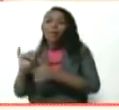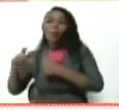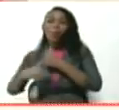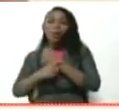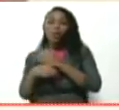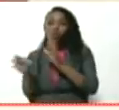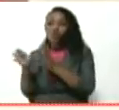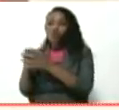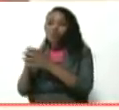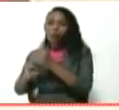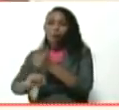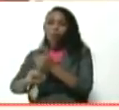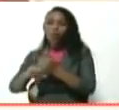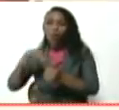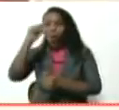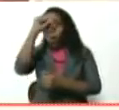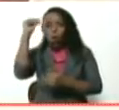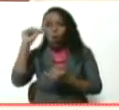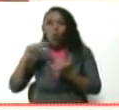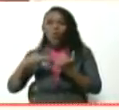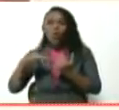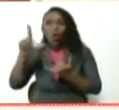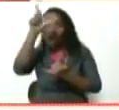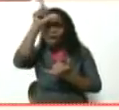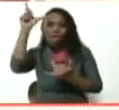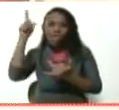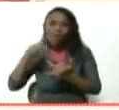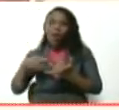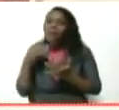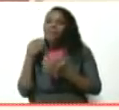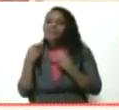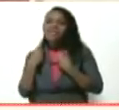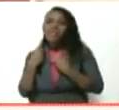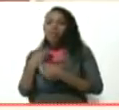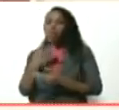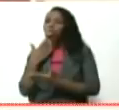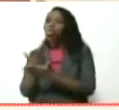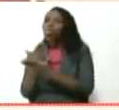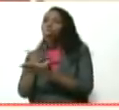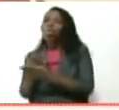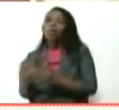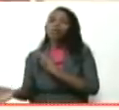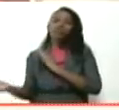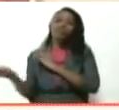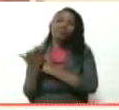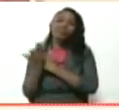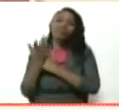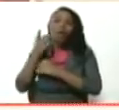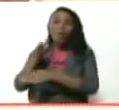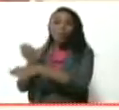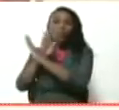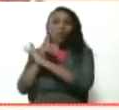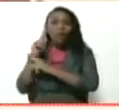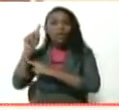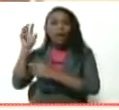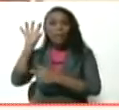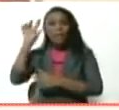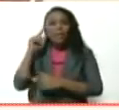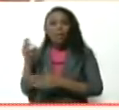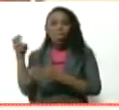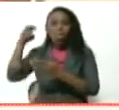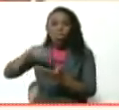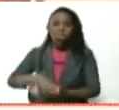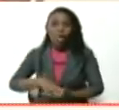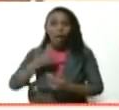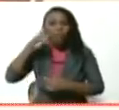banda. Julio Borges, Ledesma. Ellos vienen pidiendo sanciones contra el país y bloqueo, pensando que con eso van a doblegar a nuestro pueblo y no lo van